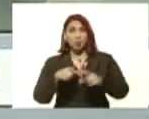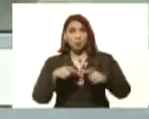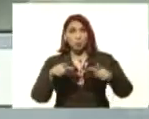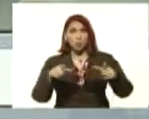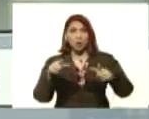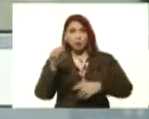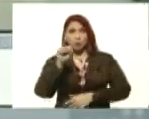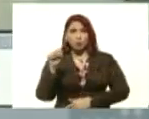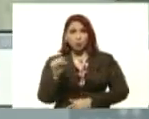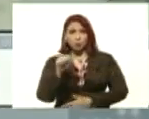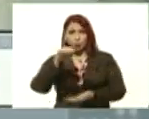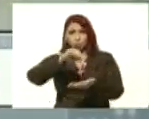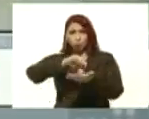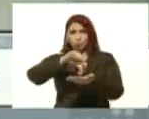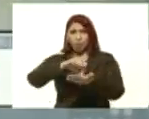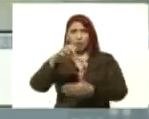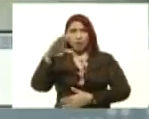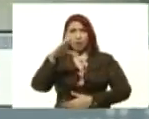ciudad,